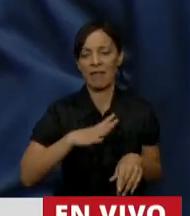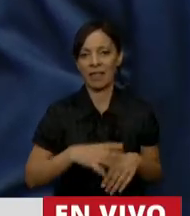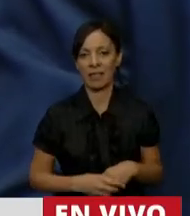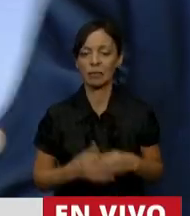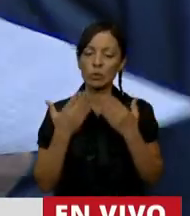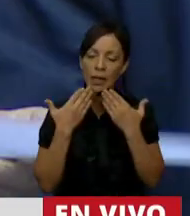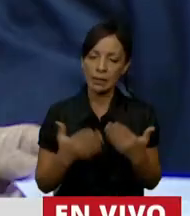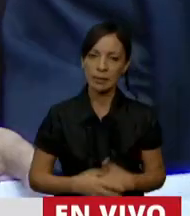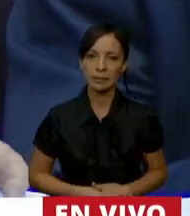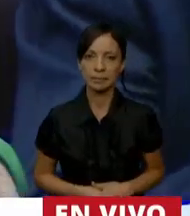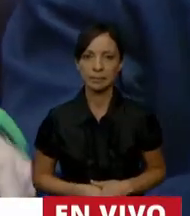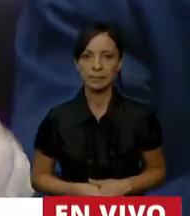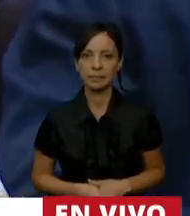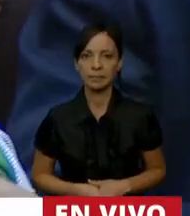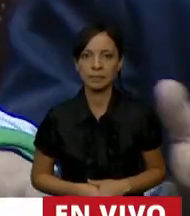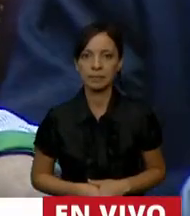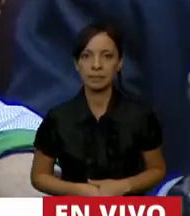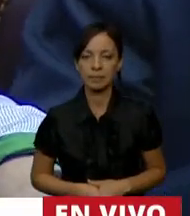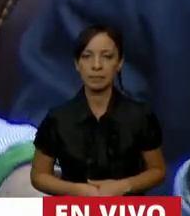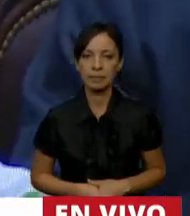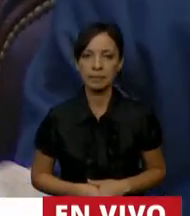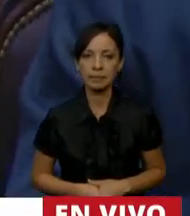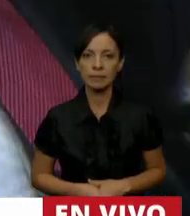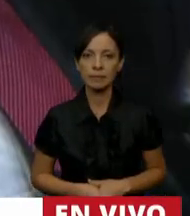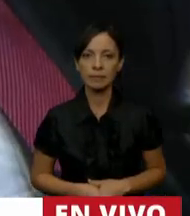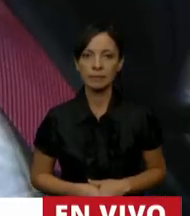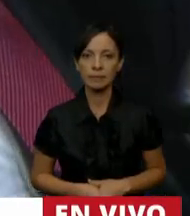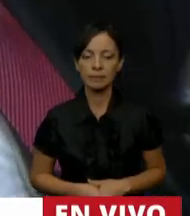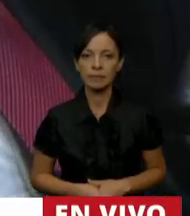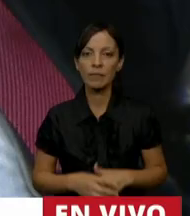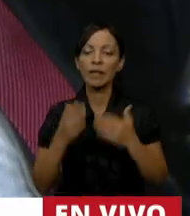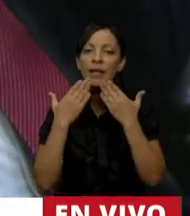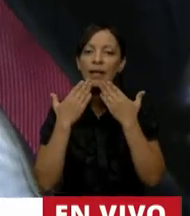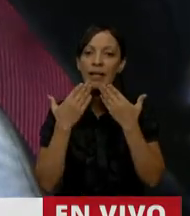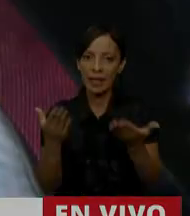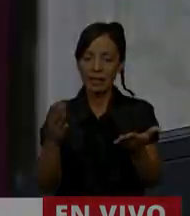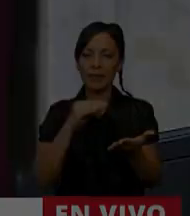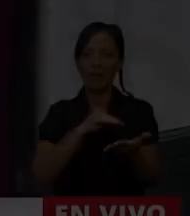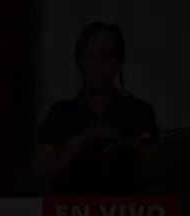Muchas gracias. Gracias, diputado Kettlas.